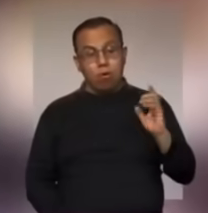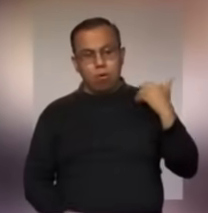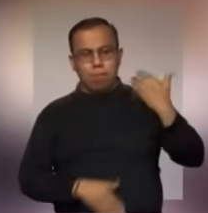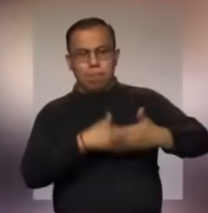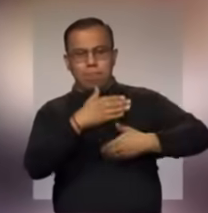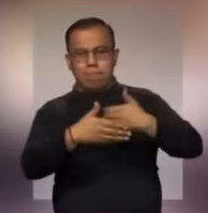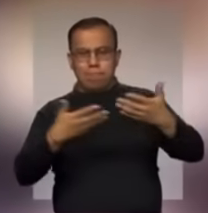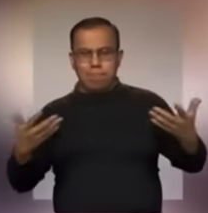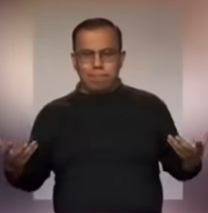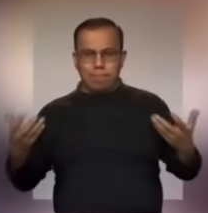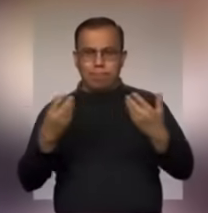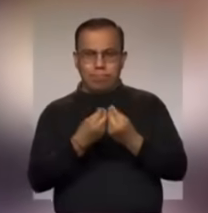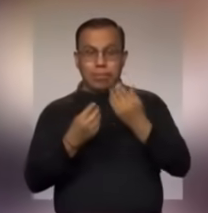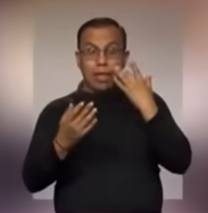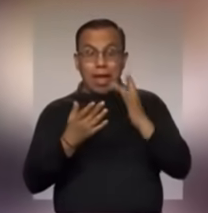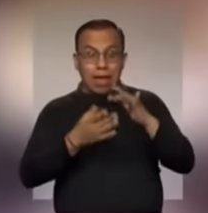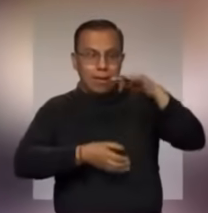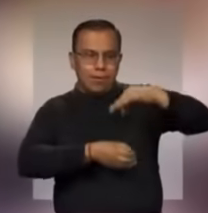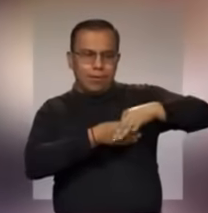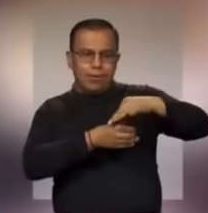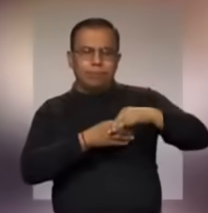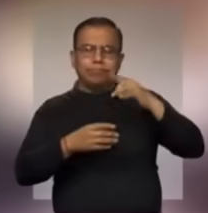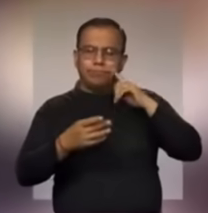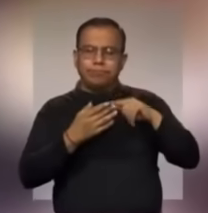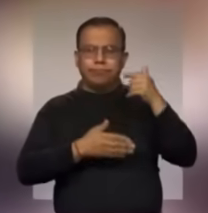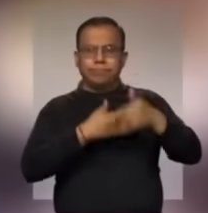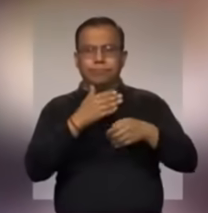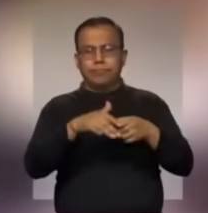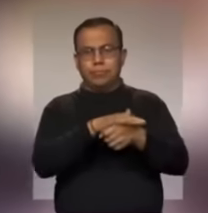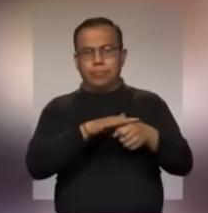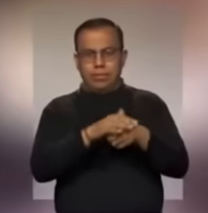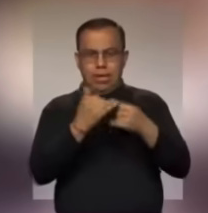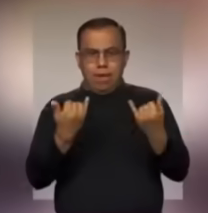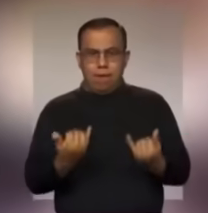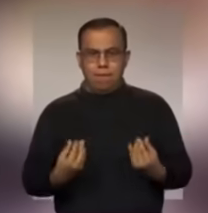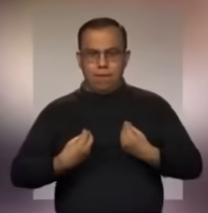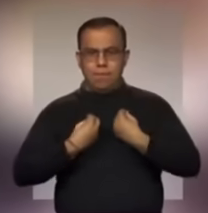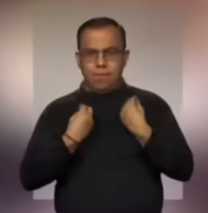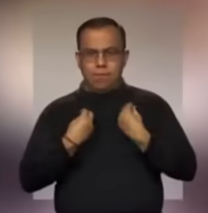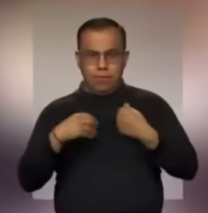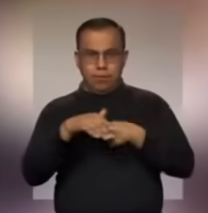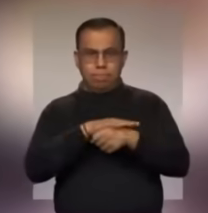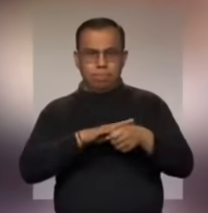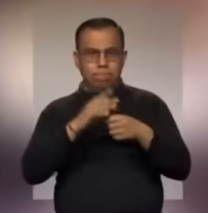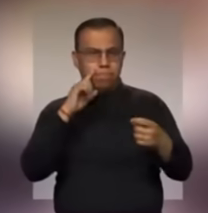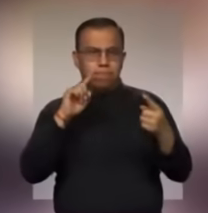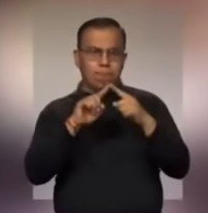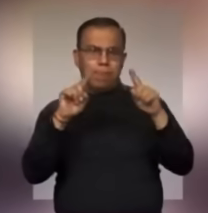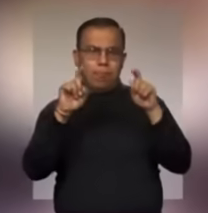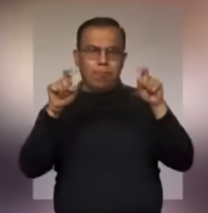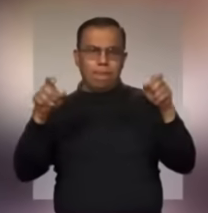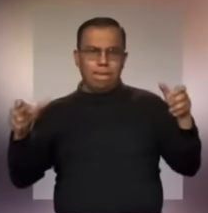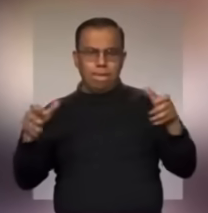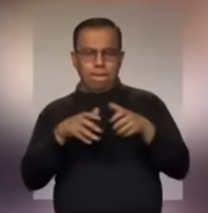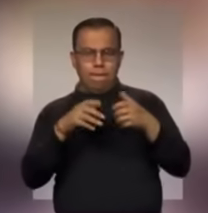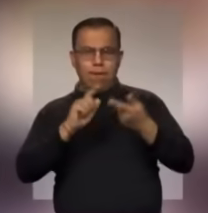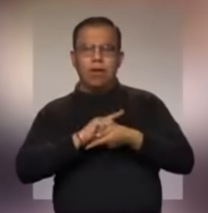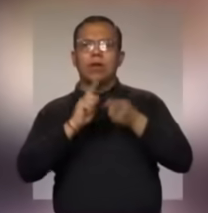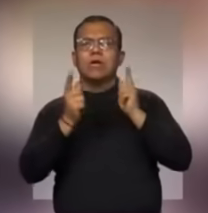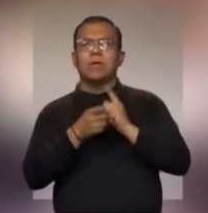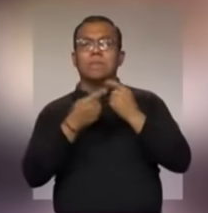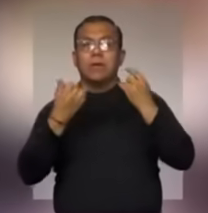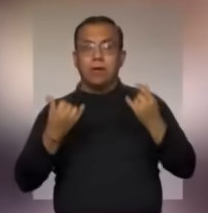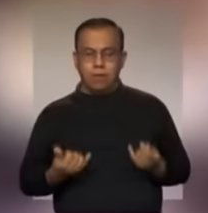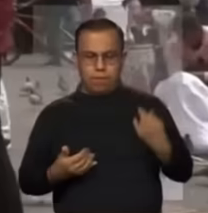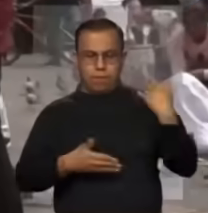proceso electoral y lleve a la situación que ya hemos vivido en el pasado, de que conduzca a que se deba cambiar la terna